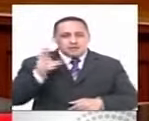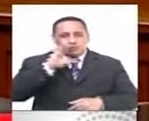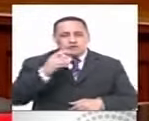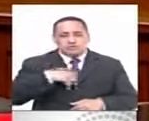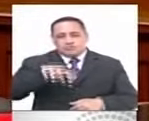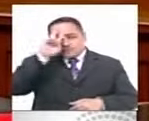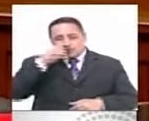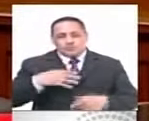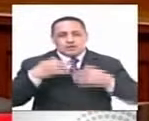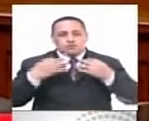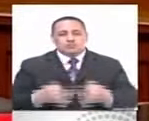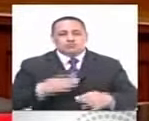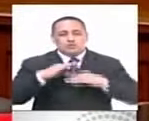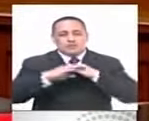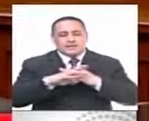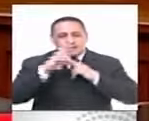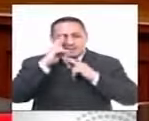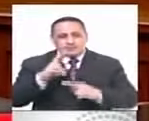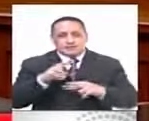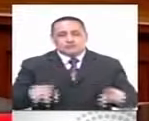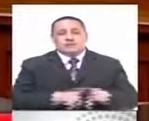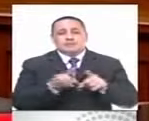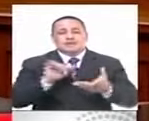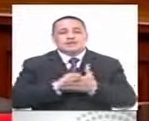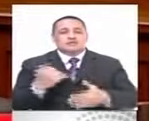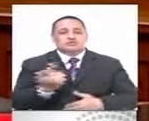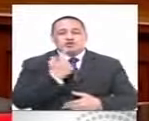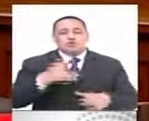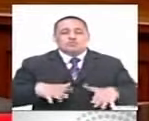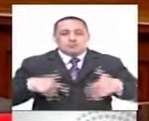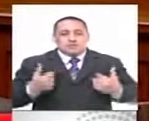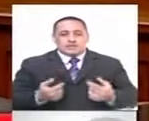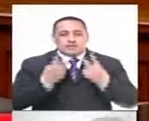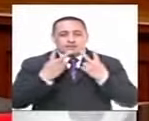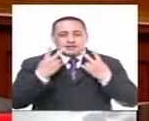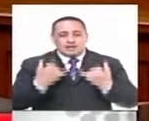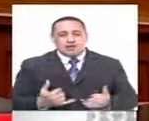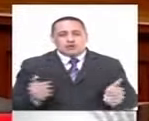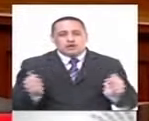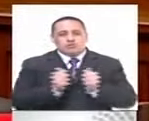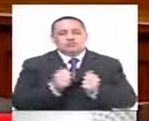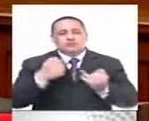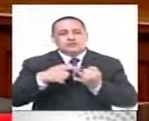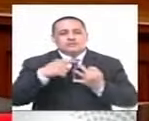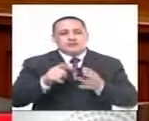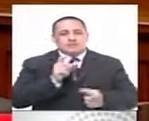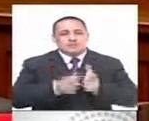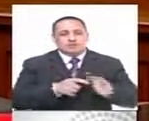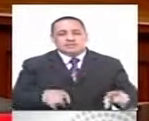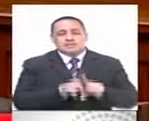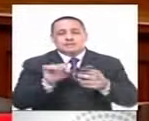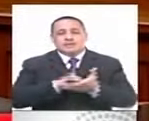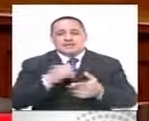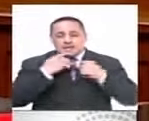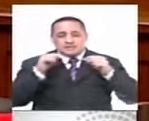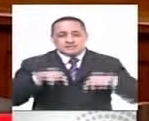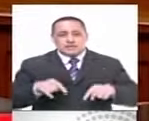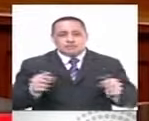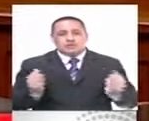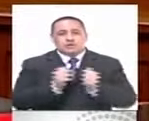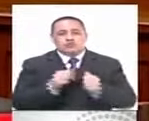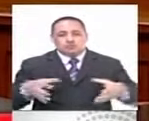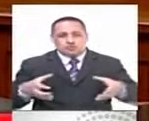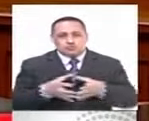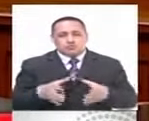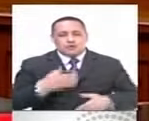país más justo y democrático. Reto que solo será posible enfrentar de la mano de los pueblos, y aquí estamos, hermanos, para